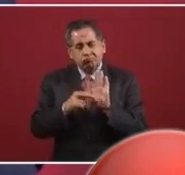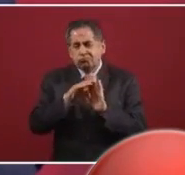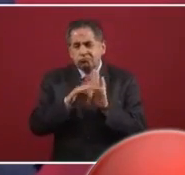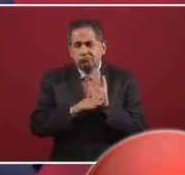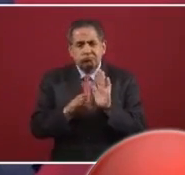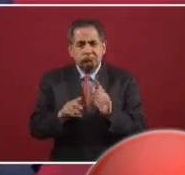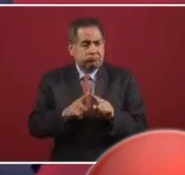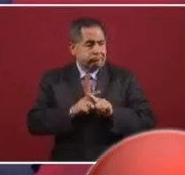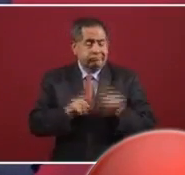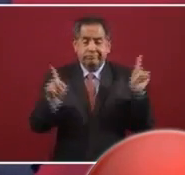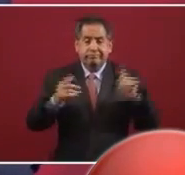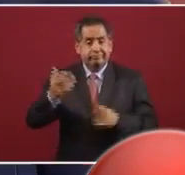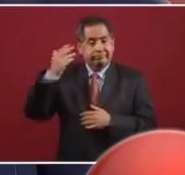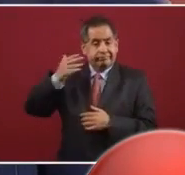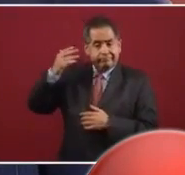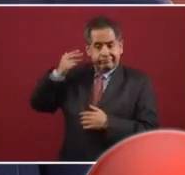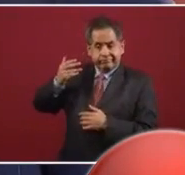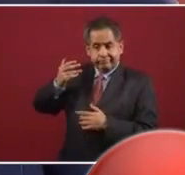distinto.